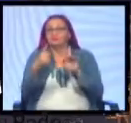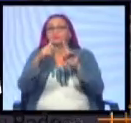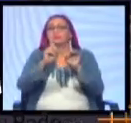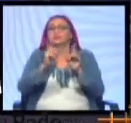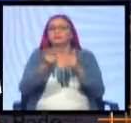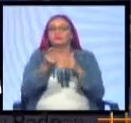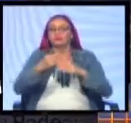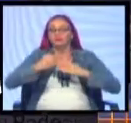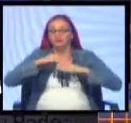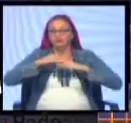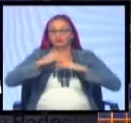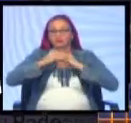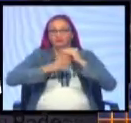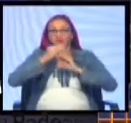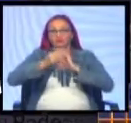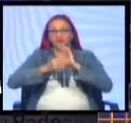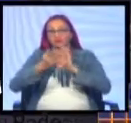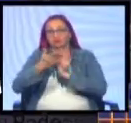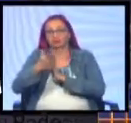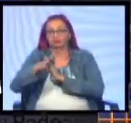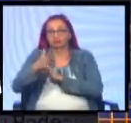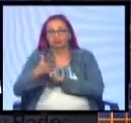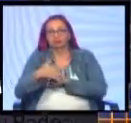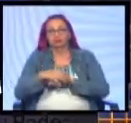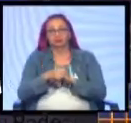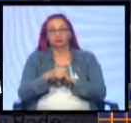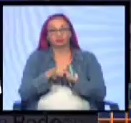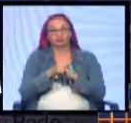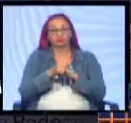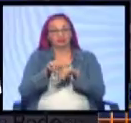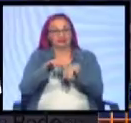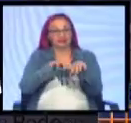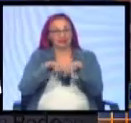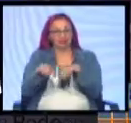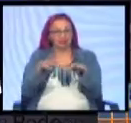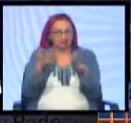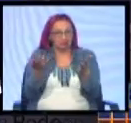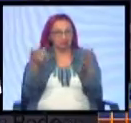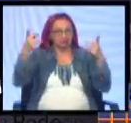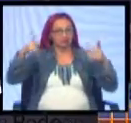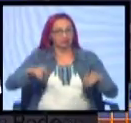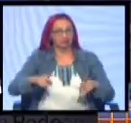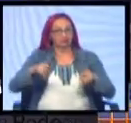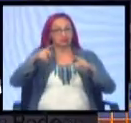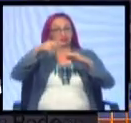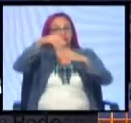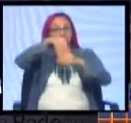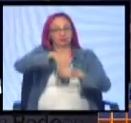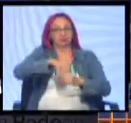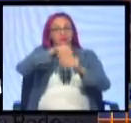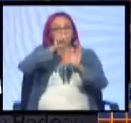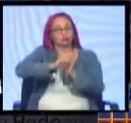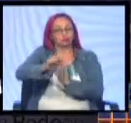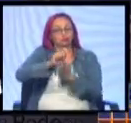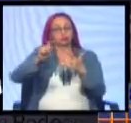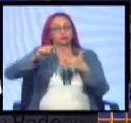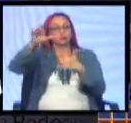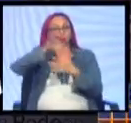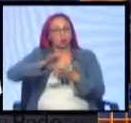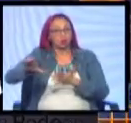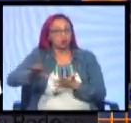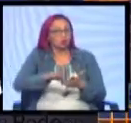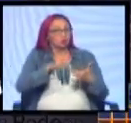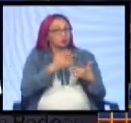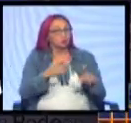dónde se les restringe ese tipo de actos o de hechos que se hacen dentro de las escuelas y colegios